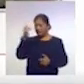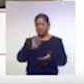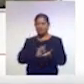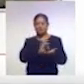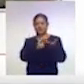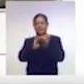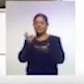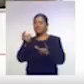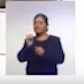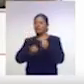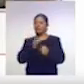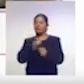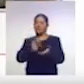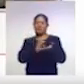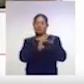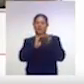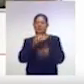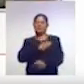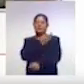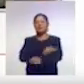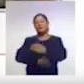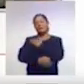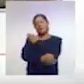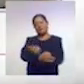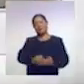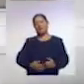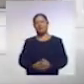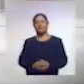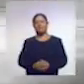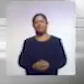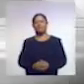opciones que nos has planteado. Gracias. A ti, buena tarde. Buenas tardes.